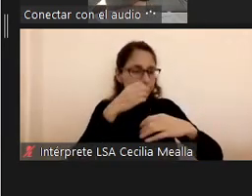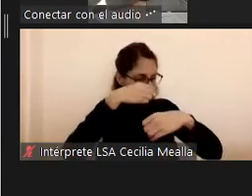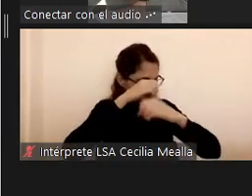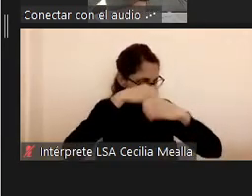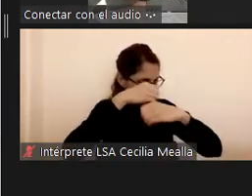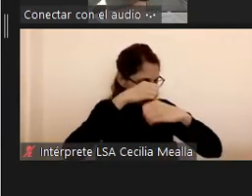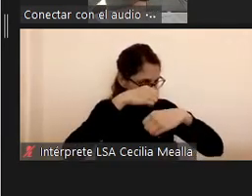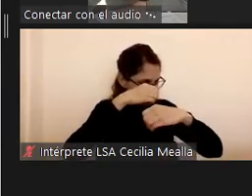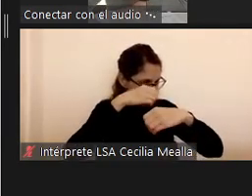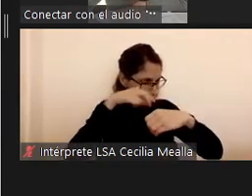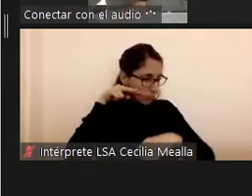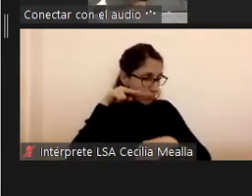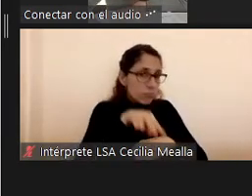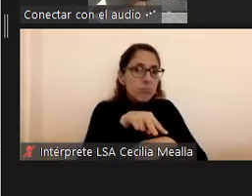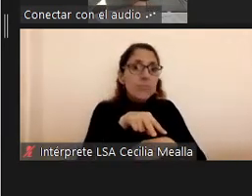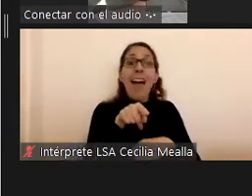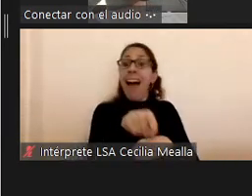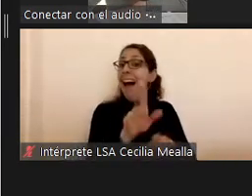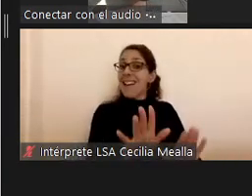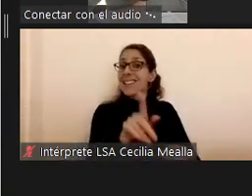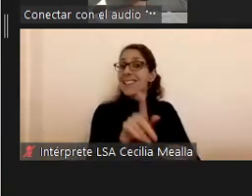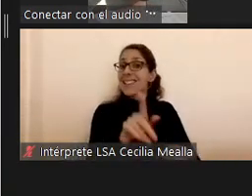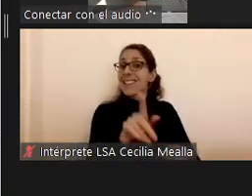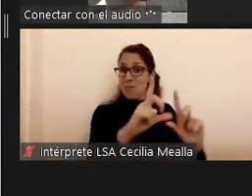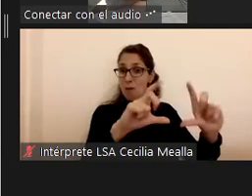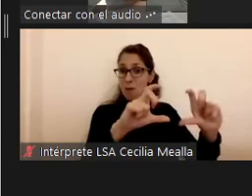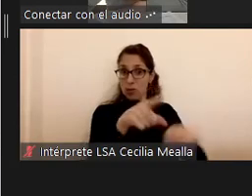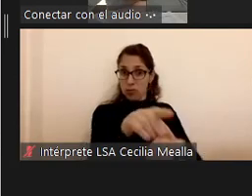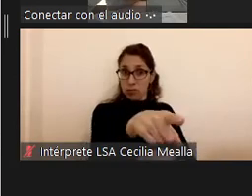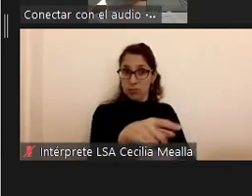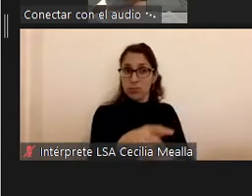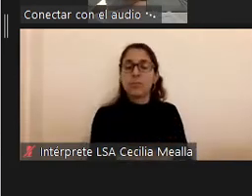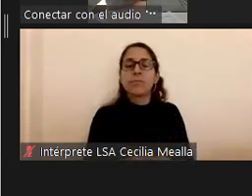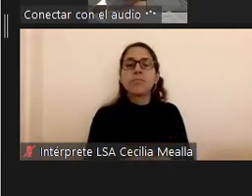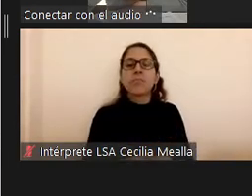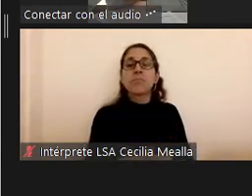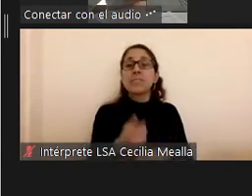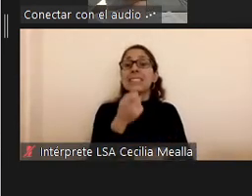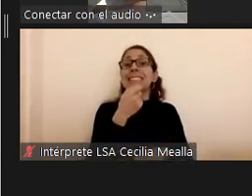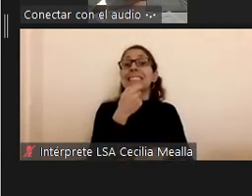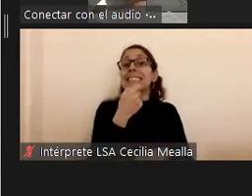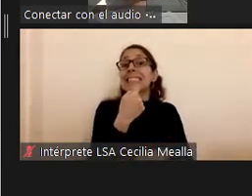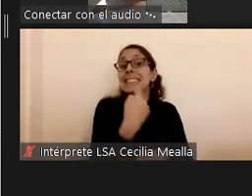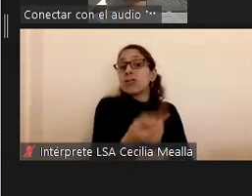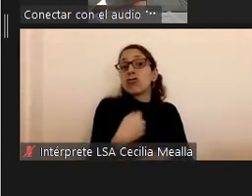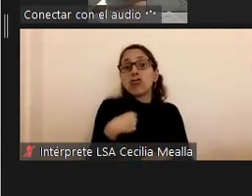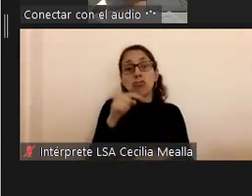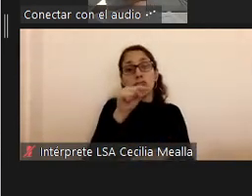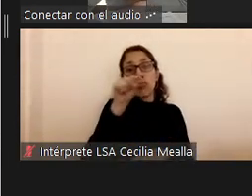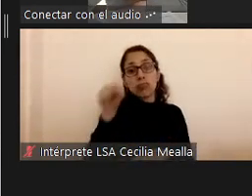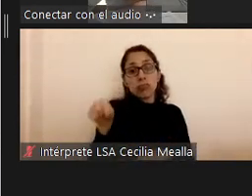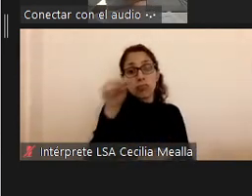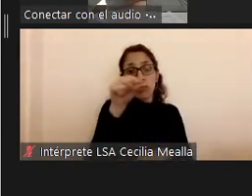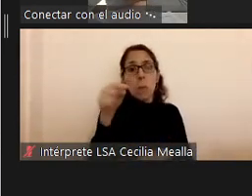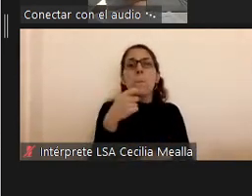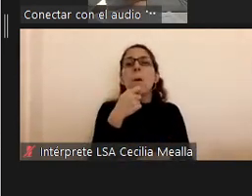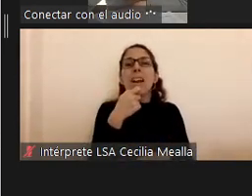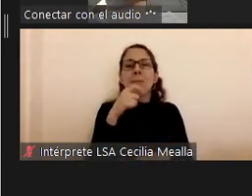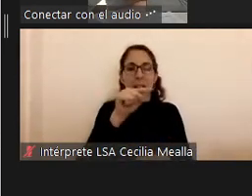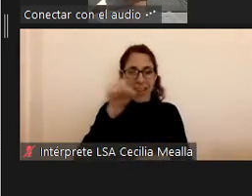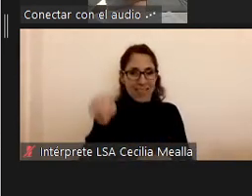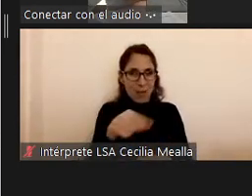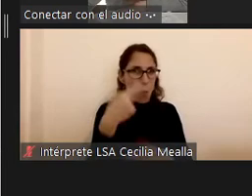vamos a observar esto. Entonces, a ver, si yo les marco con la flechita esta